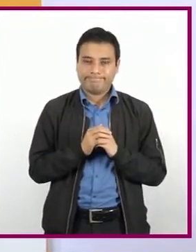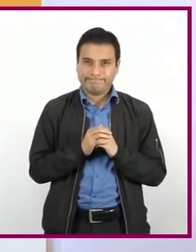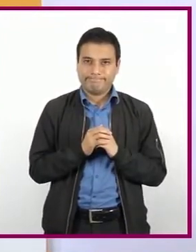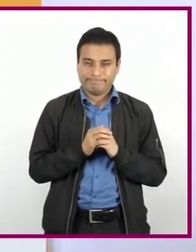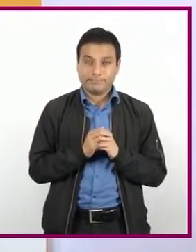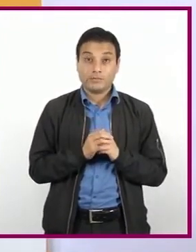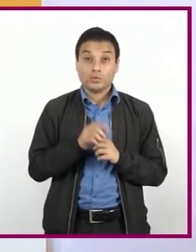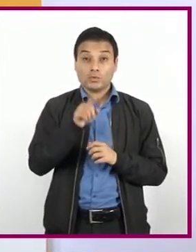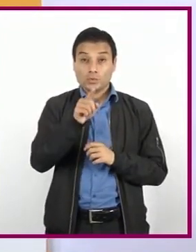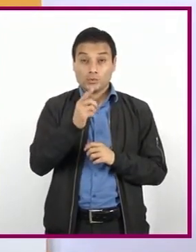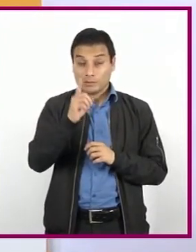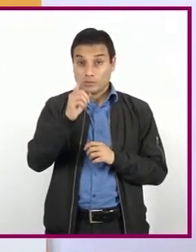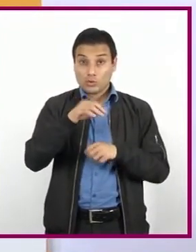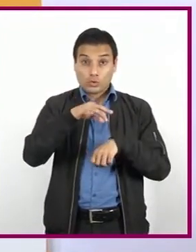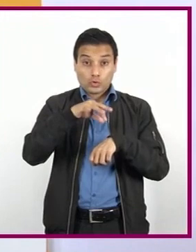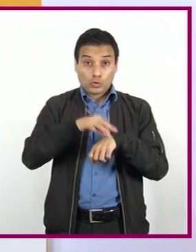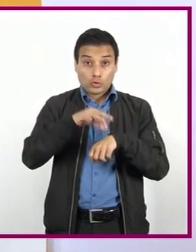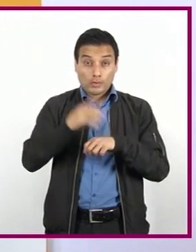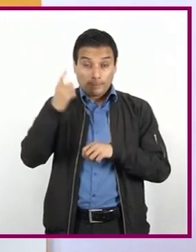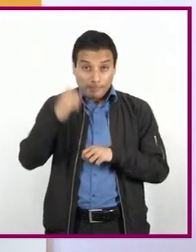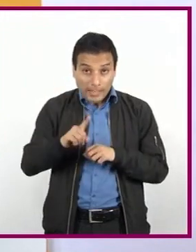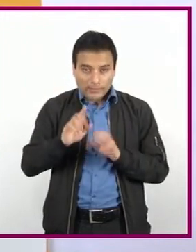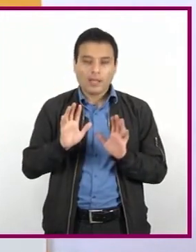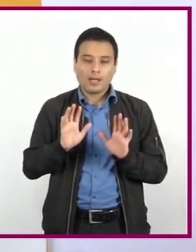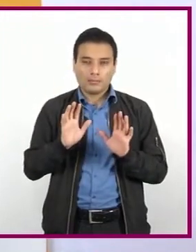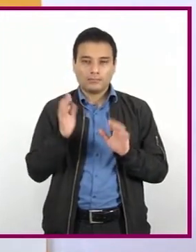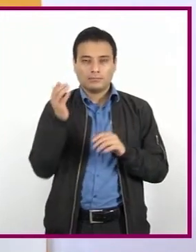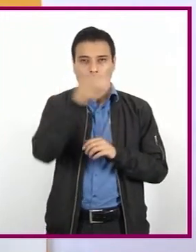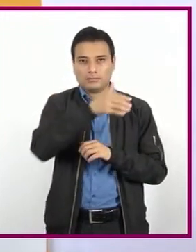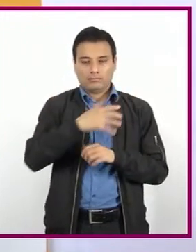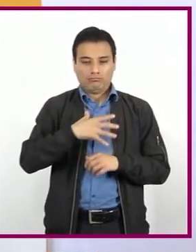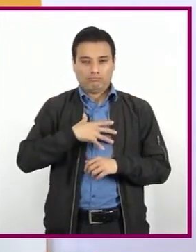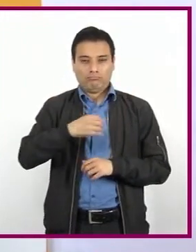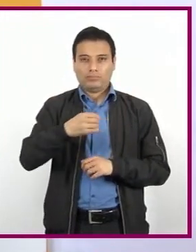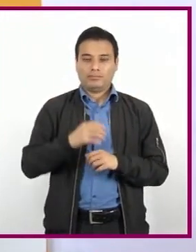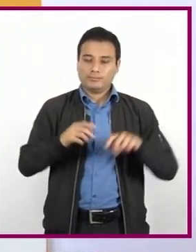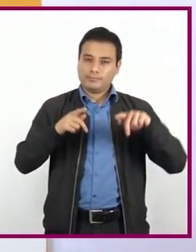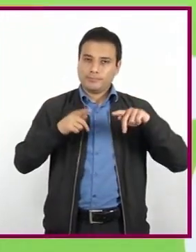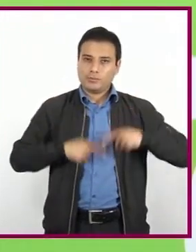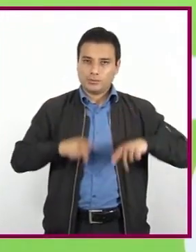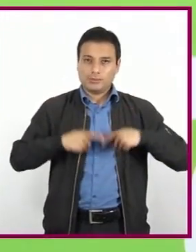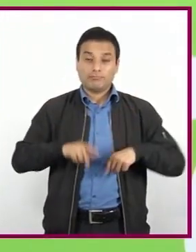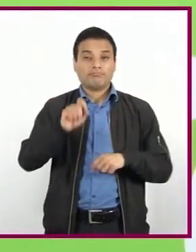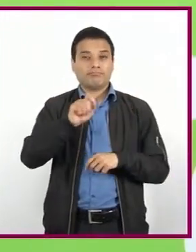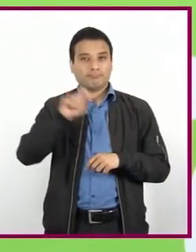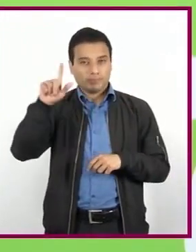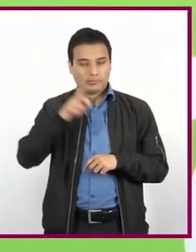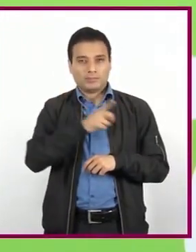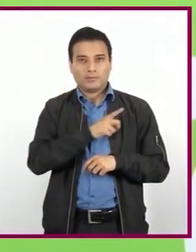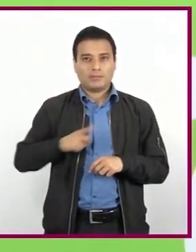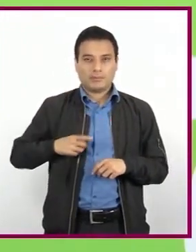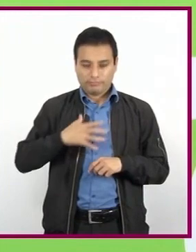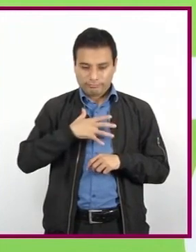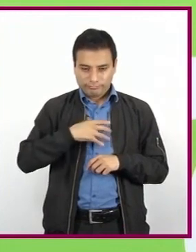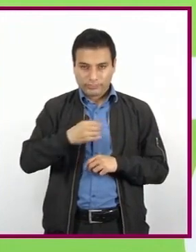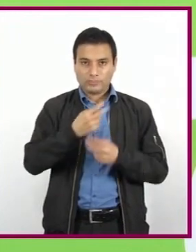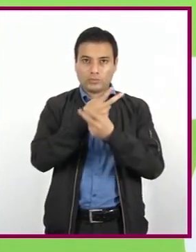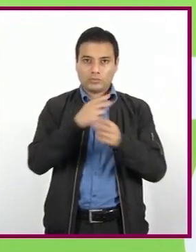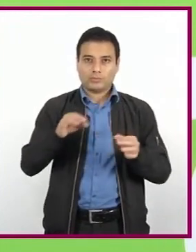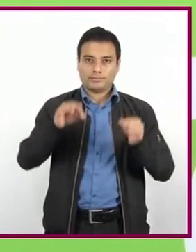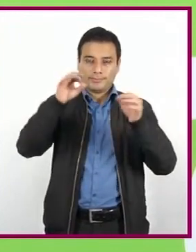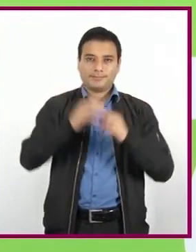realizarlos cuando son requeridos por un médico y llevados a cabo por un especialista. Tienes mucha razón.